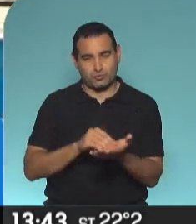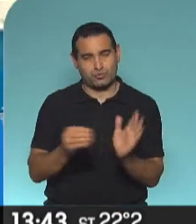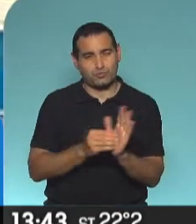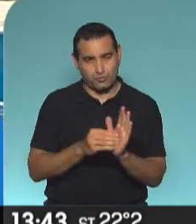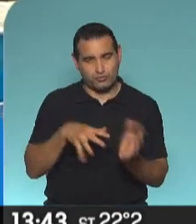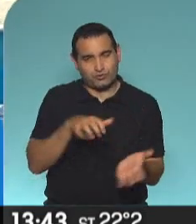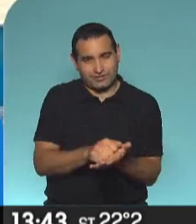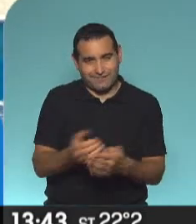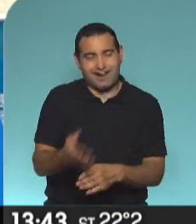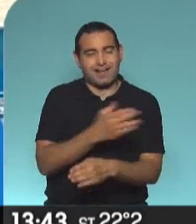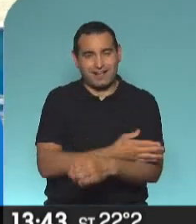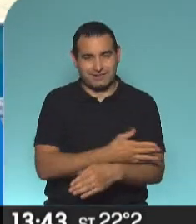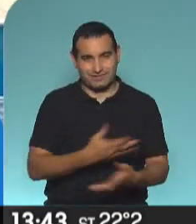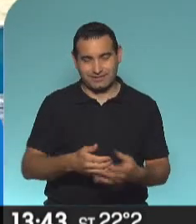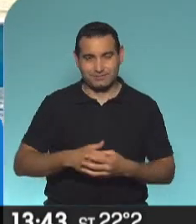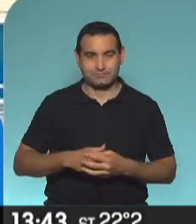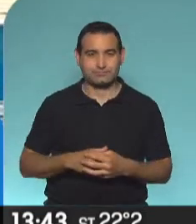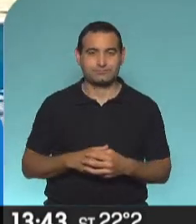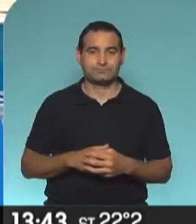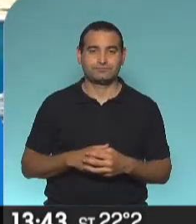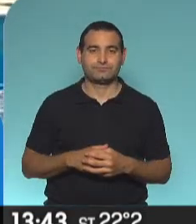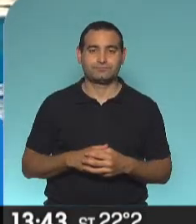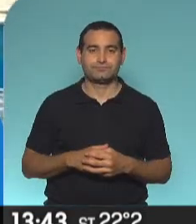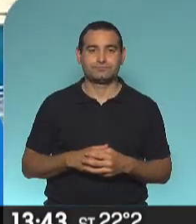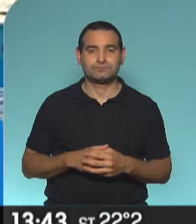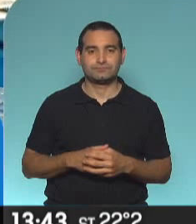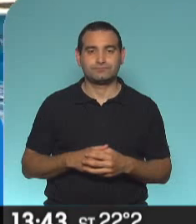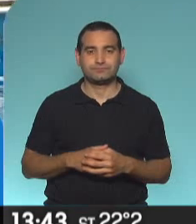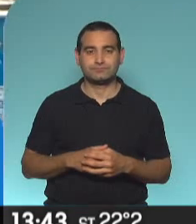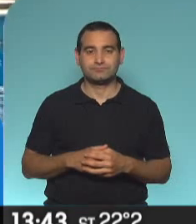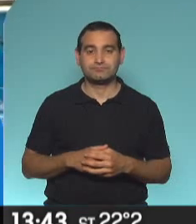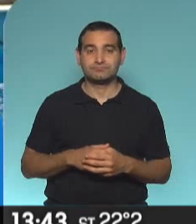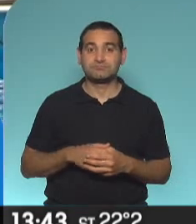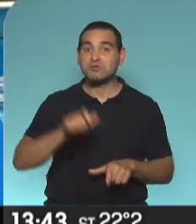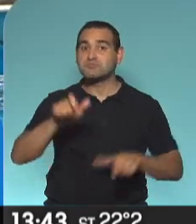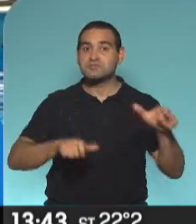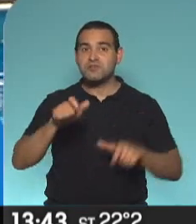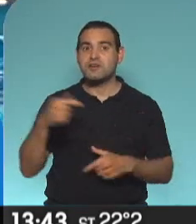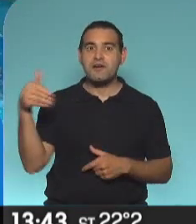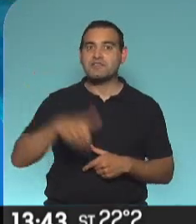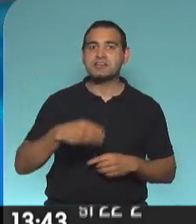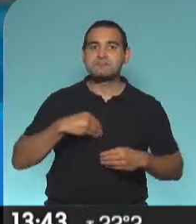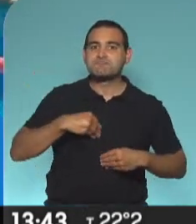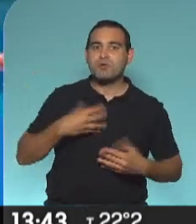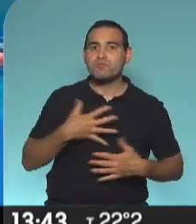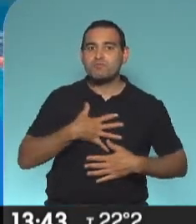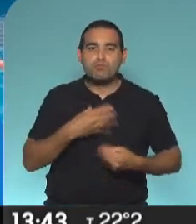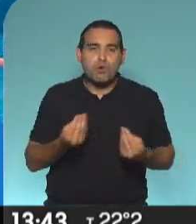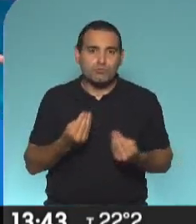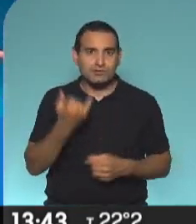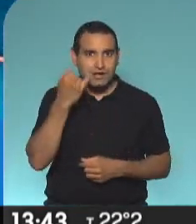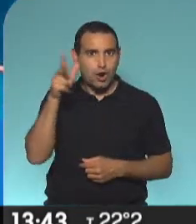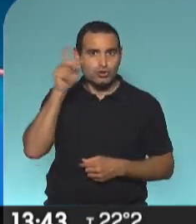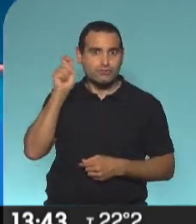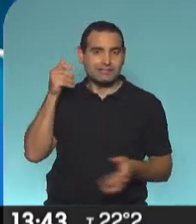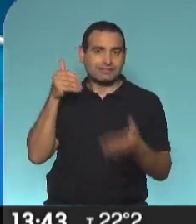correspondientes a practicar esta disciplina, ¿no? ¿Cómo ves el ánimo de la gente que vino a nadar después de casi 8 meses y